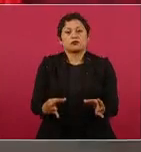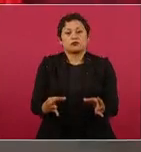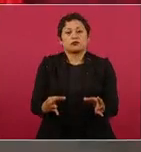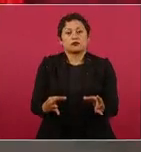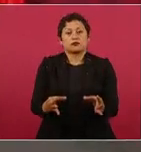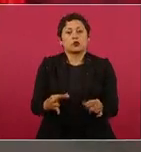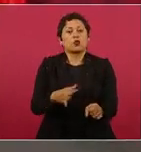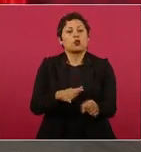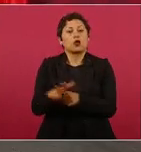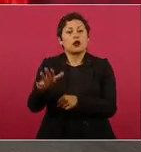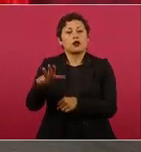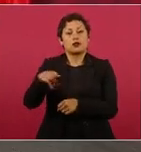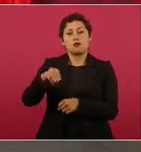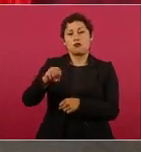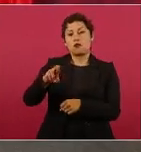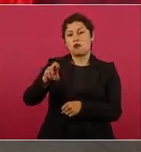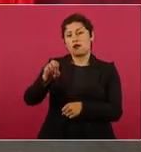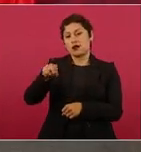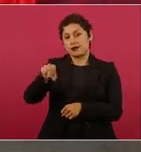Morena,